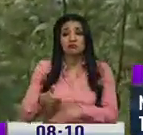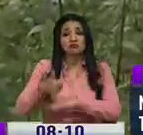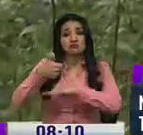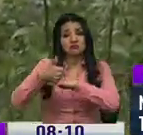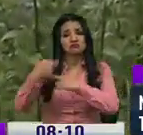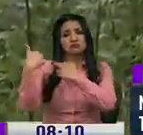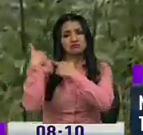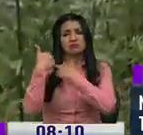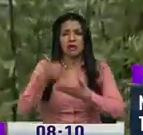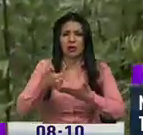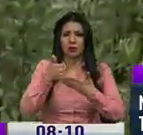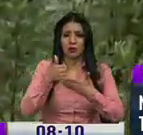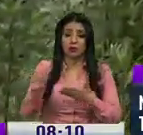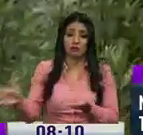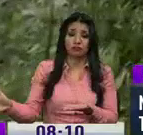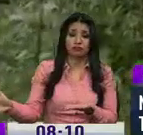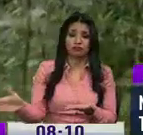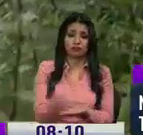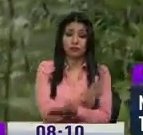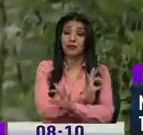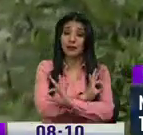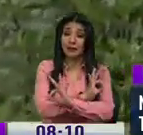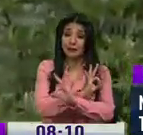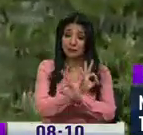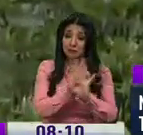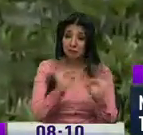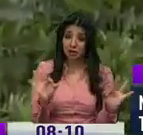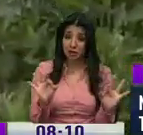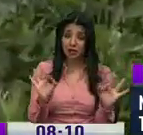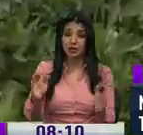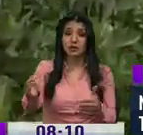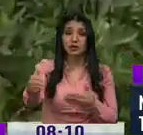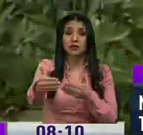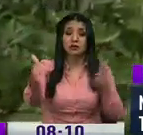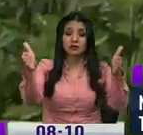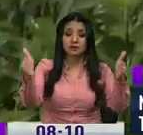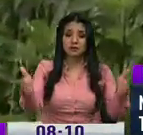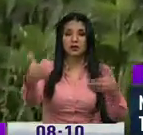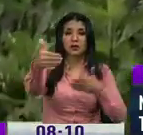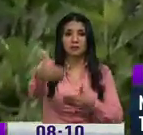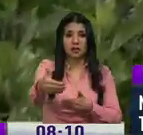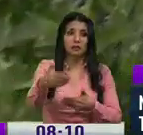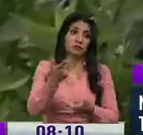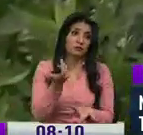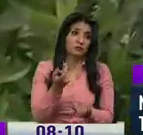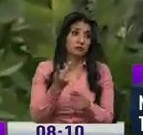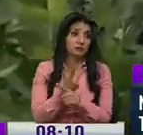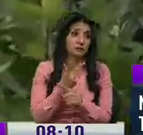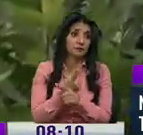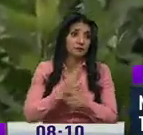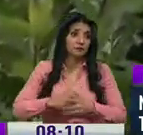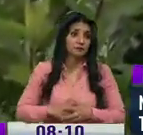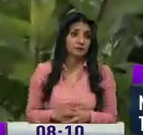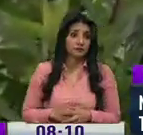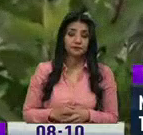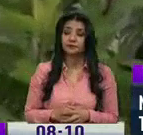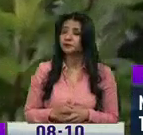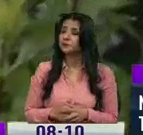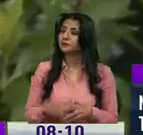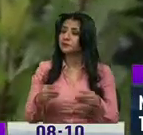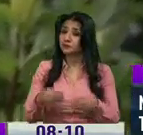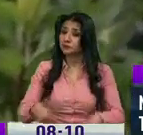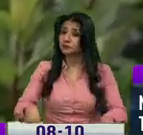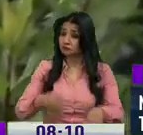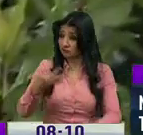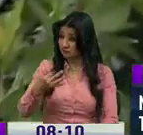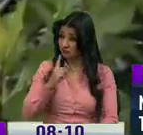favor, primero limpiando todo esto y obviamente haciendo un cerramiento, porque esto ya es peligroso, la verdad. ¿Ustedes podrían garantizar que este terreno